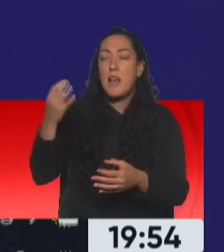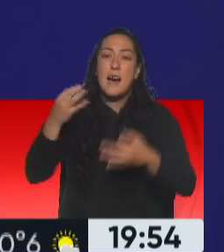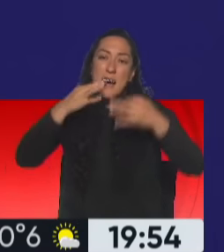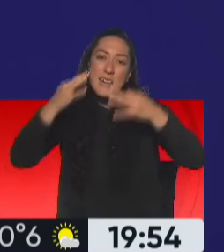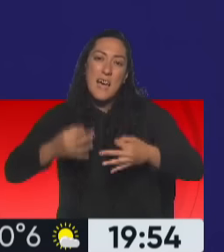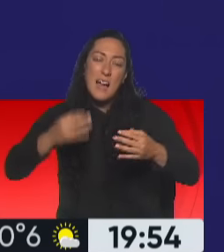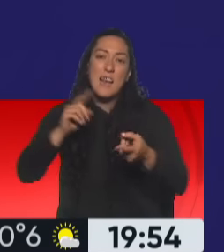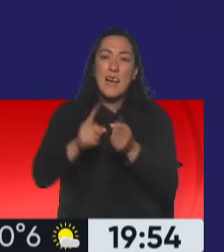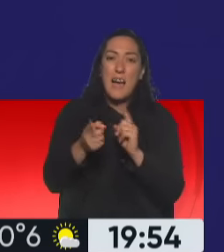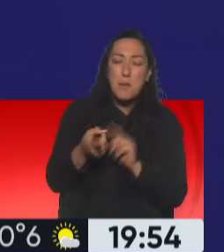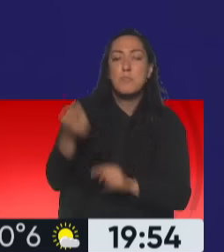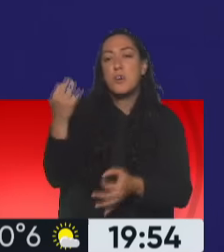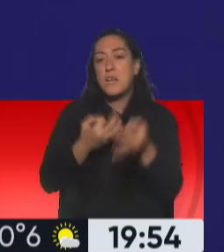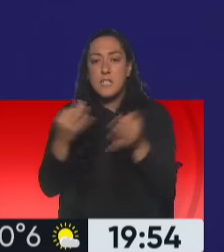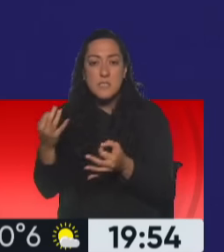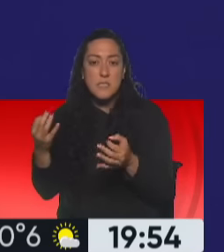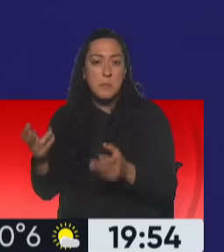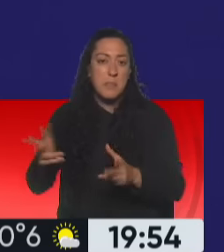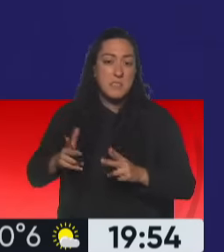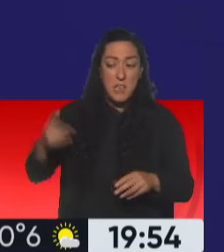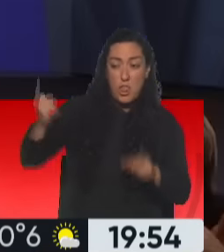esto, digo, y que me conteste que soy dogmático.